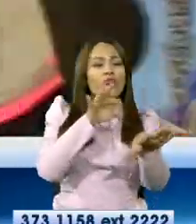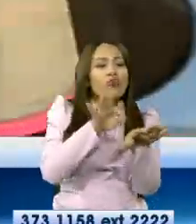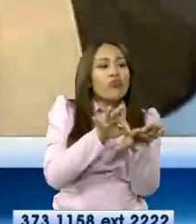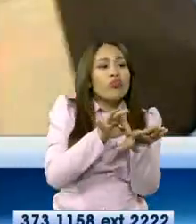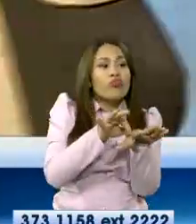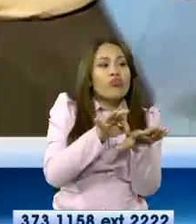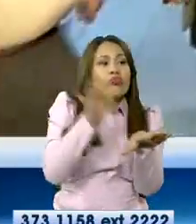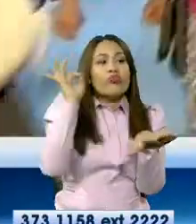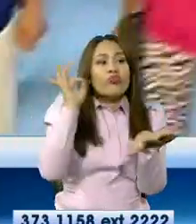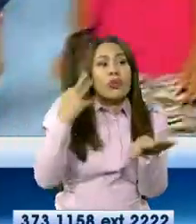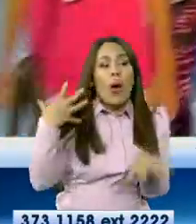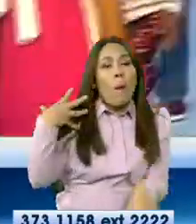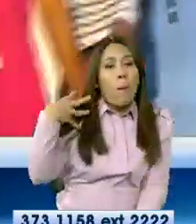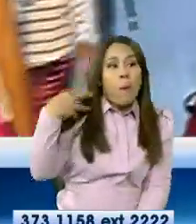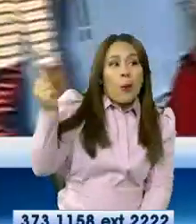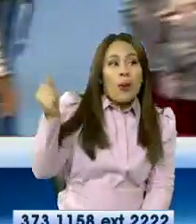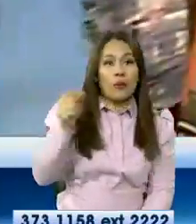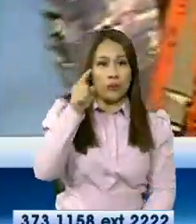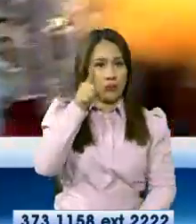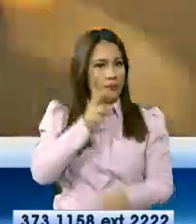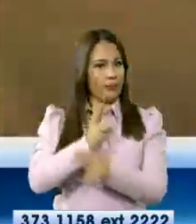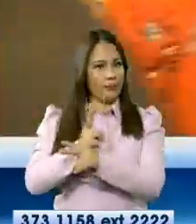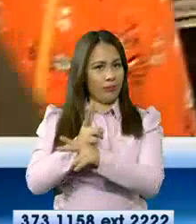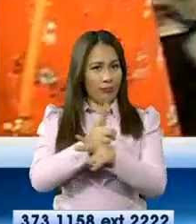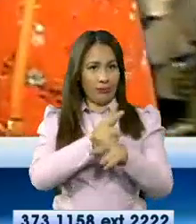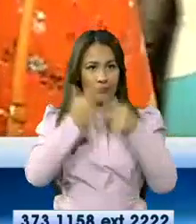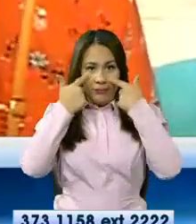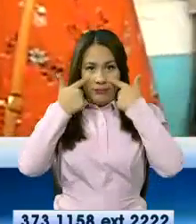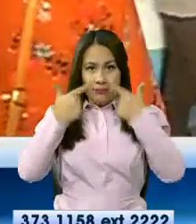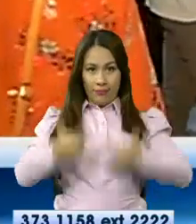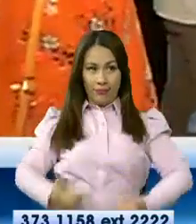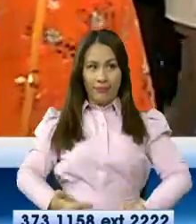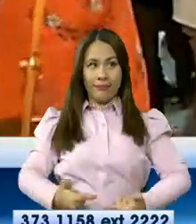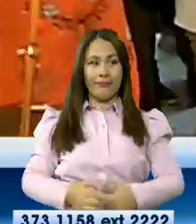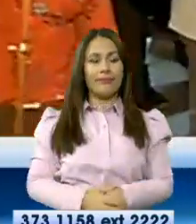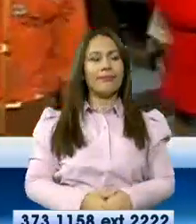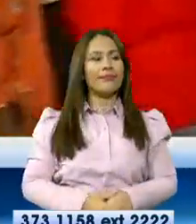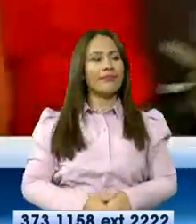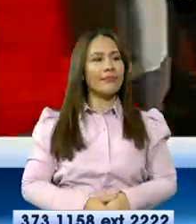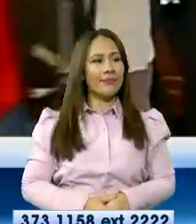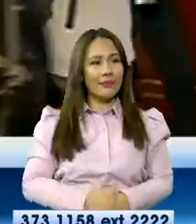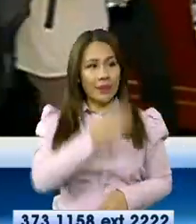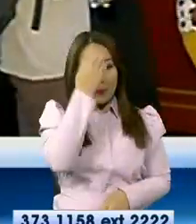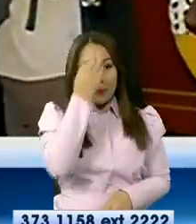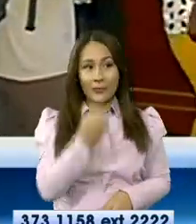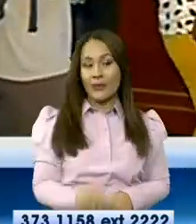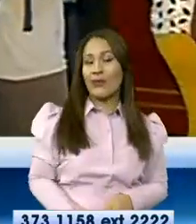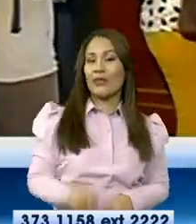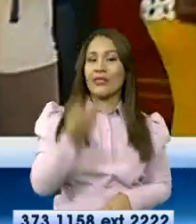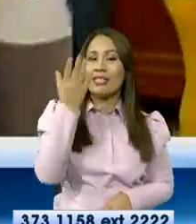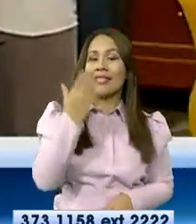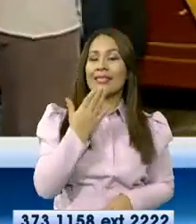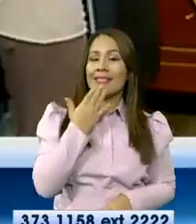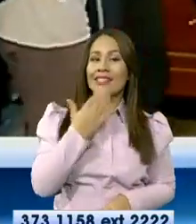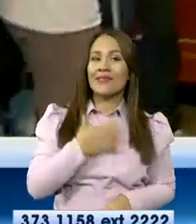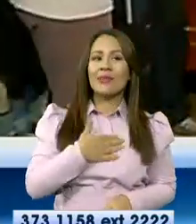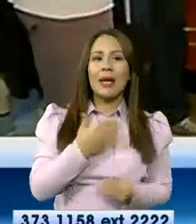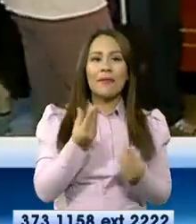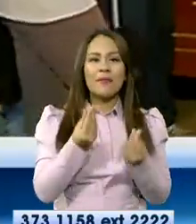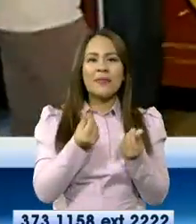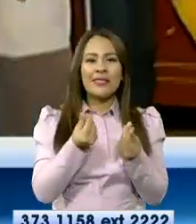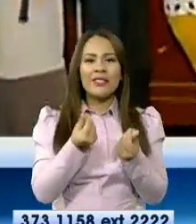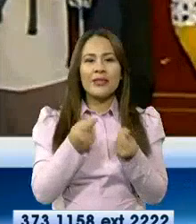épocas para sustraerse las pertenencias de los usuarios. Amiga, buenos días. ¿Cómo ha visto la atención y el precio de los